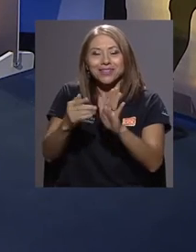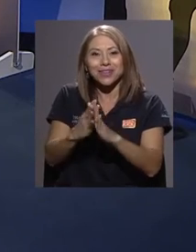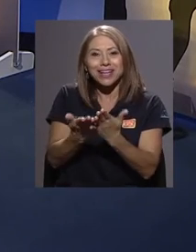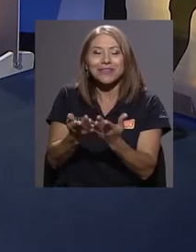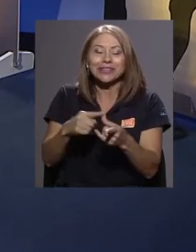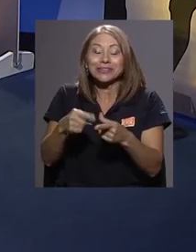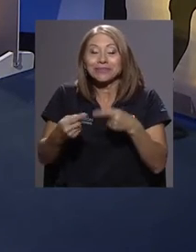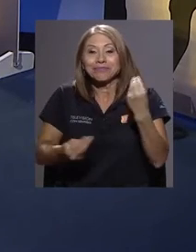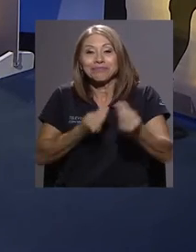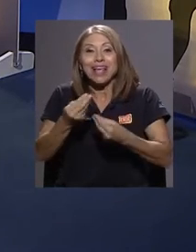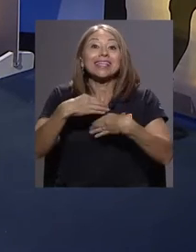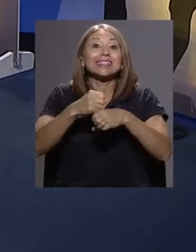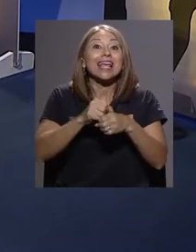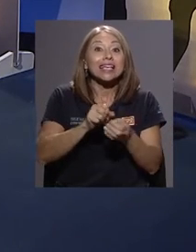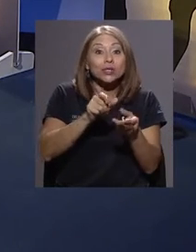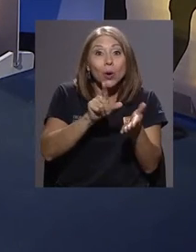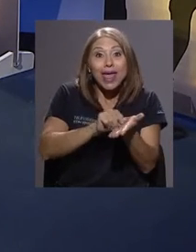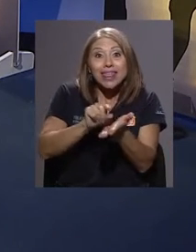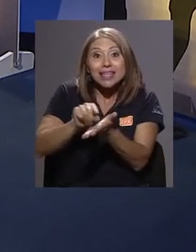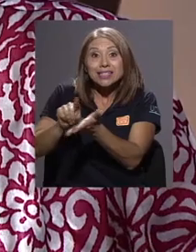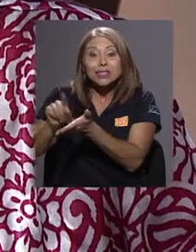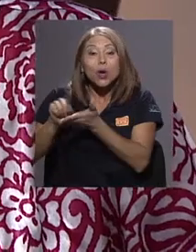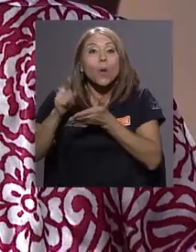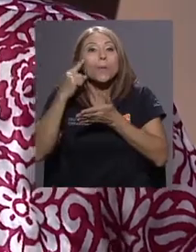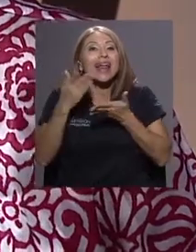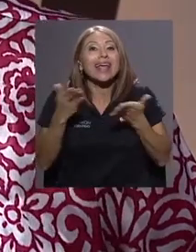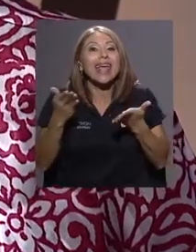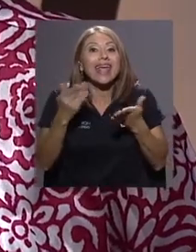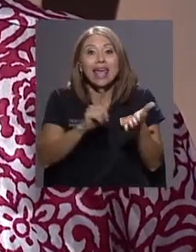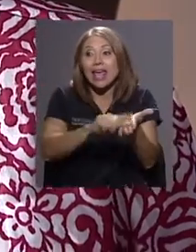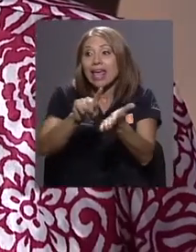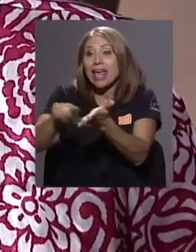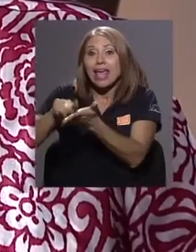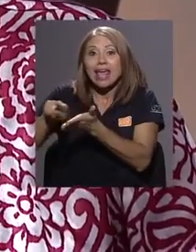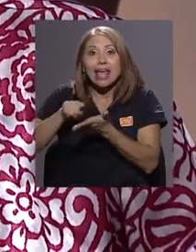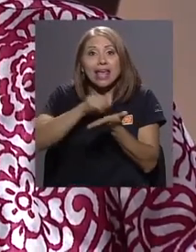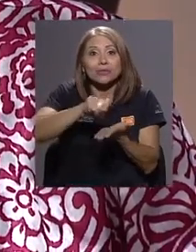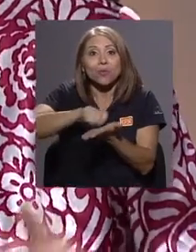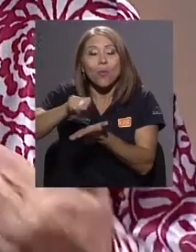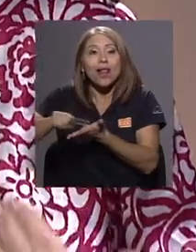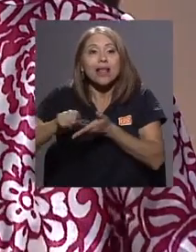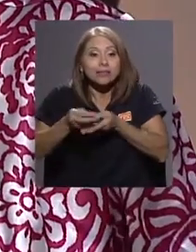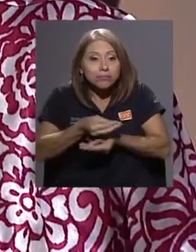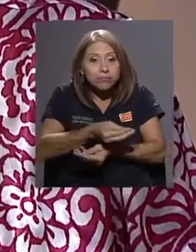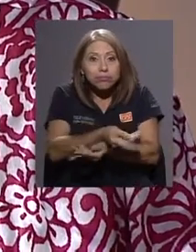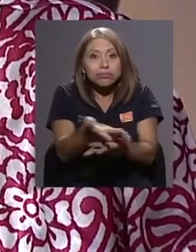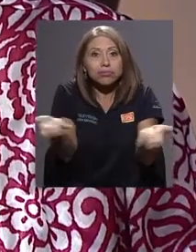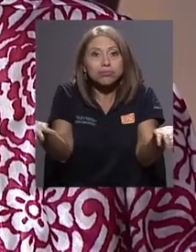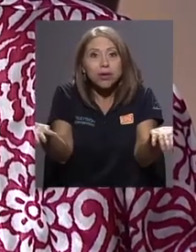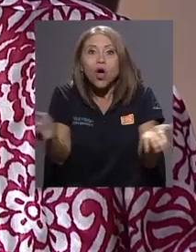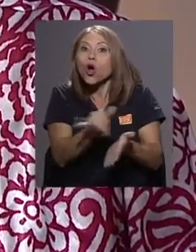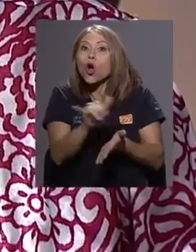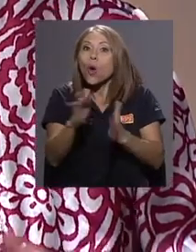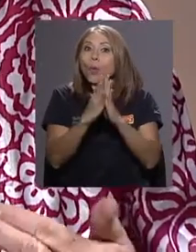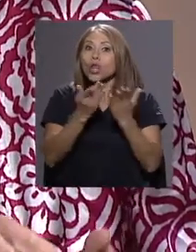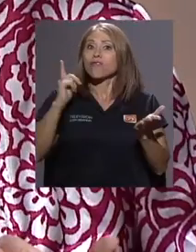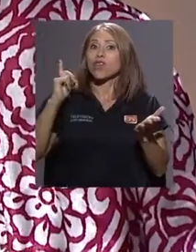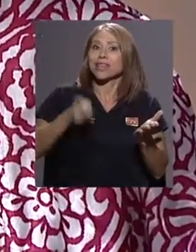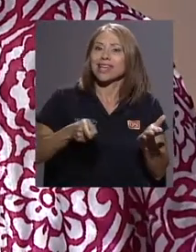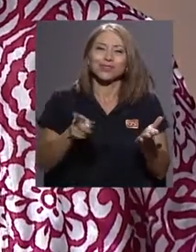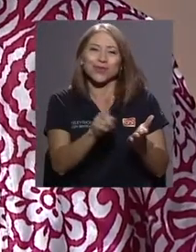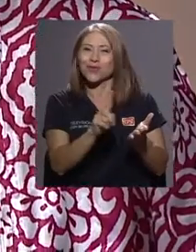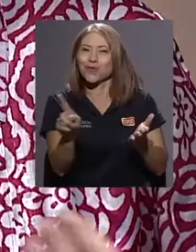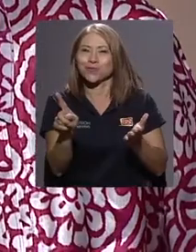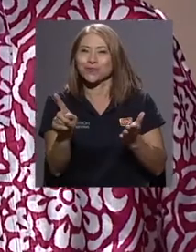para repartir en las escuelas primarias como no como libro de texto sino como el libro de apoyo de la